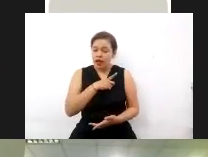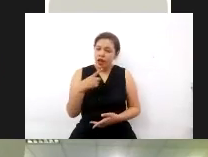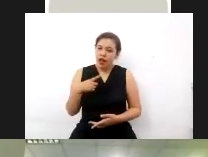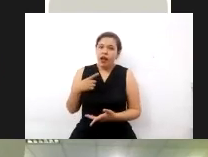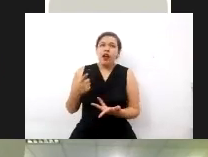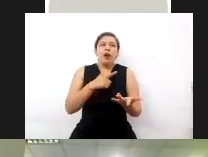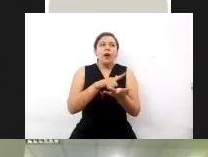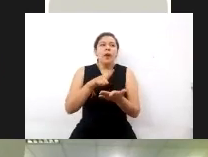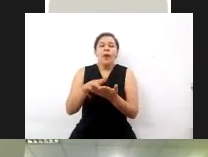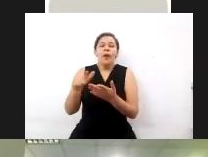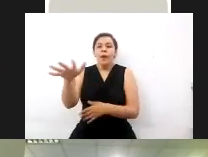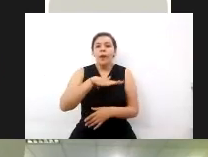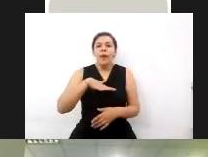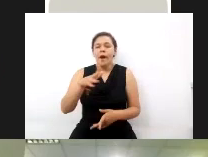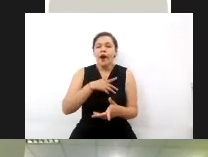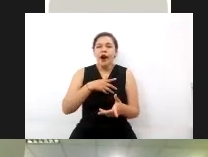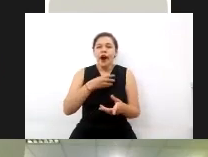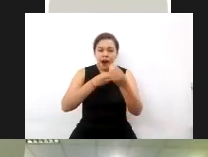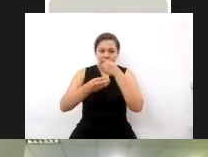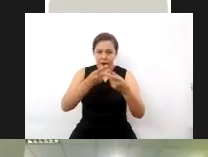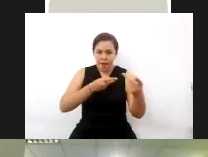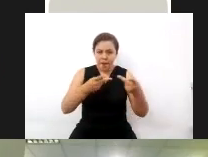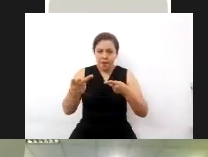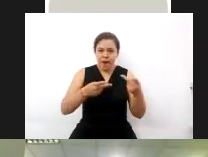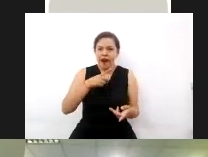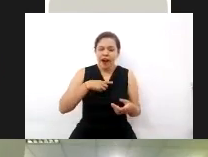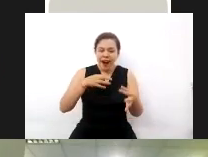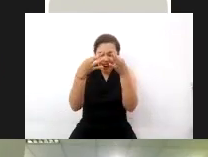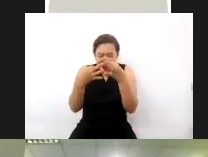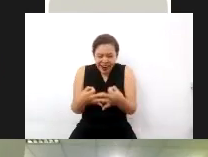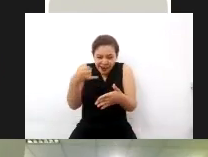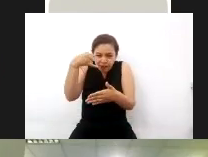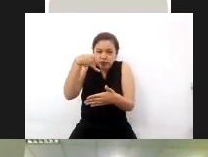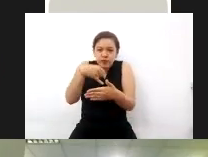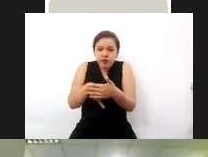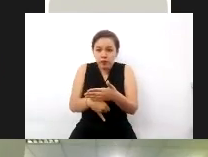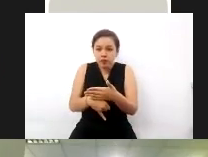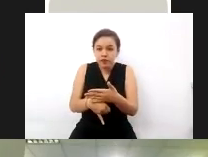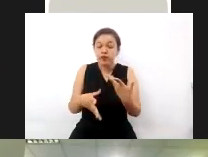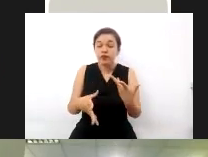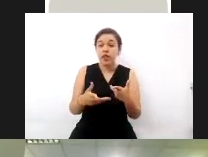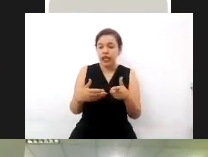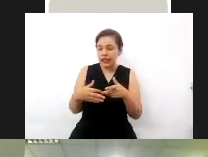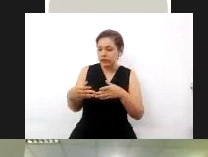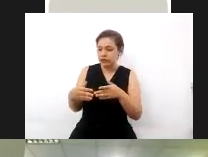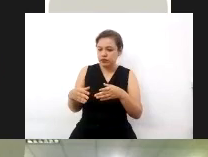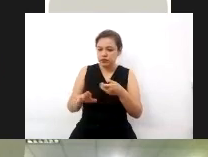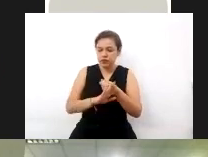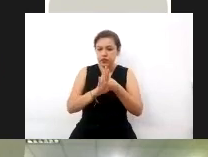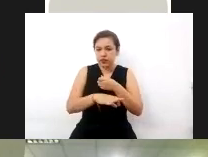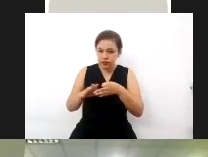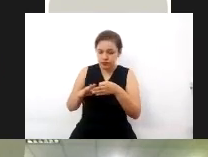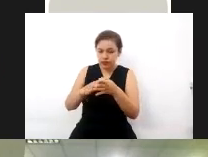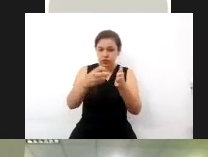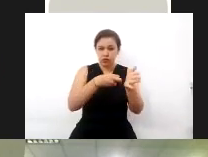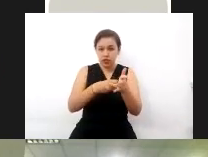un área donde se preparan alimentos debe ser exhaustiva y debe ser un mantenimiento preventivo, correctivo y